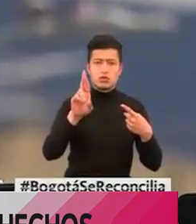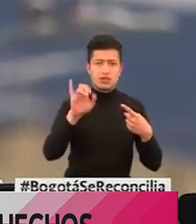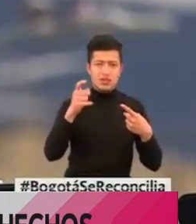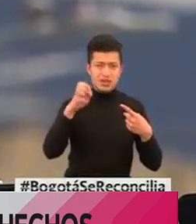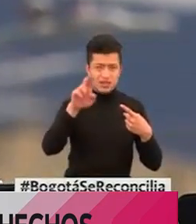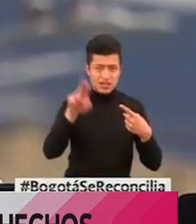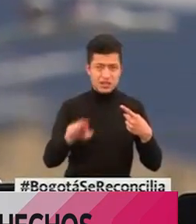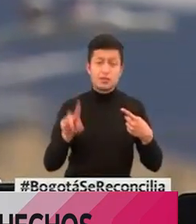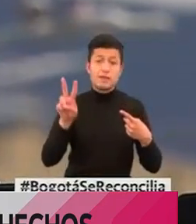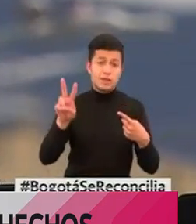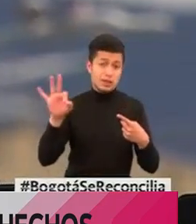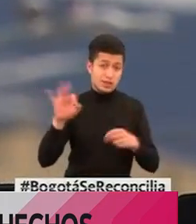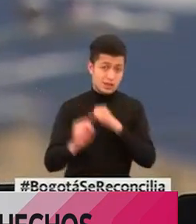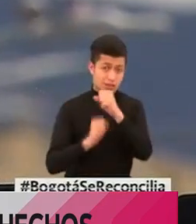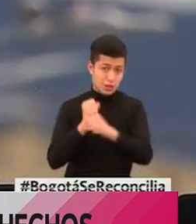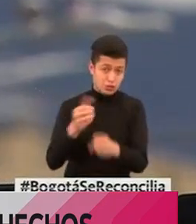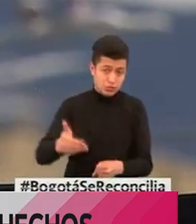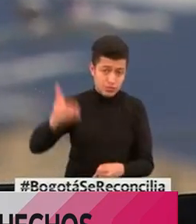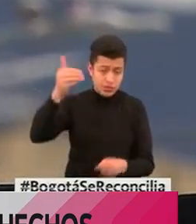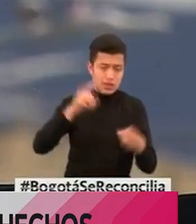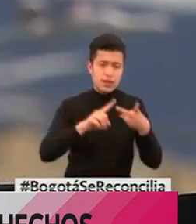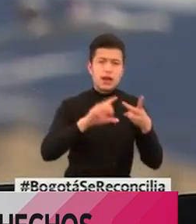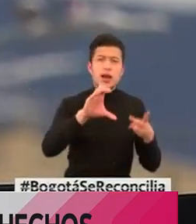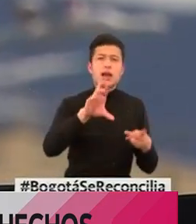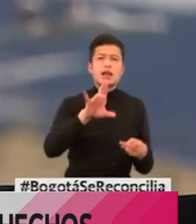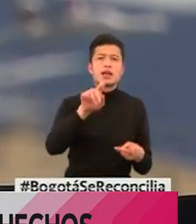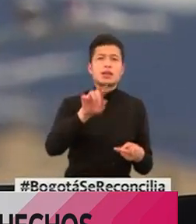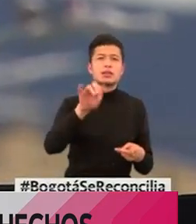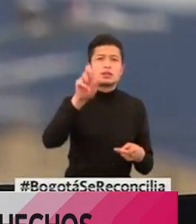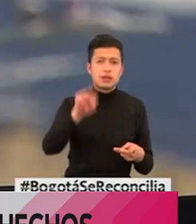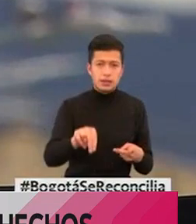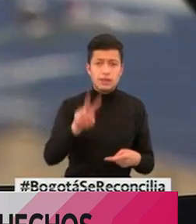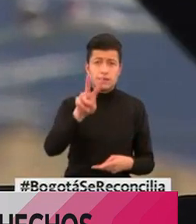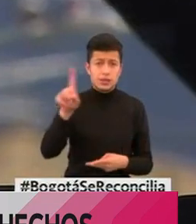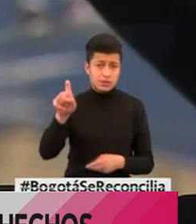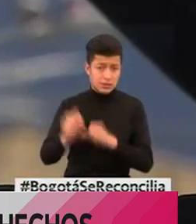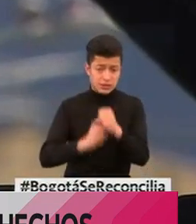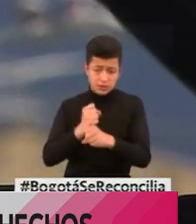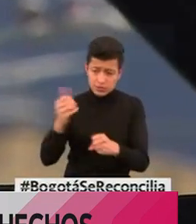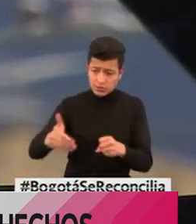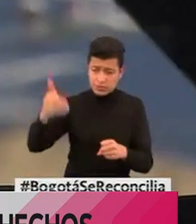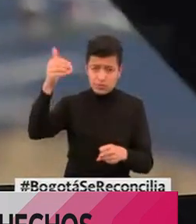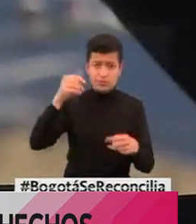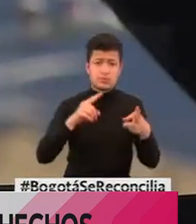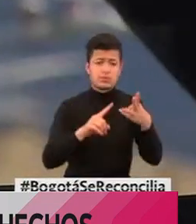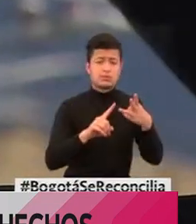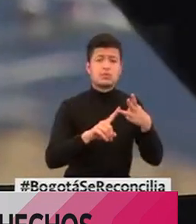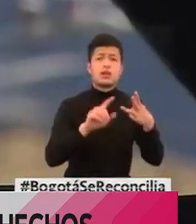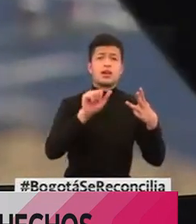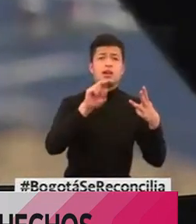Cristian Hernández, de 26 años. Haider Fonseca, de 17 años.